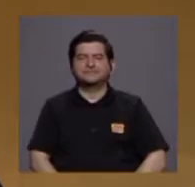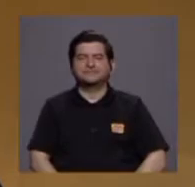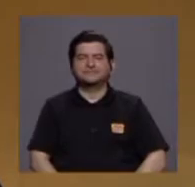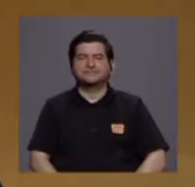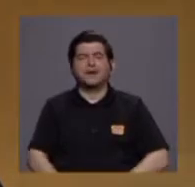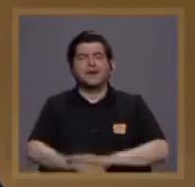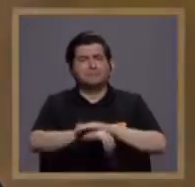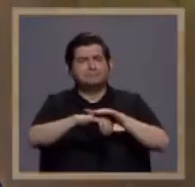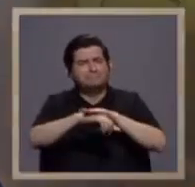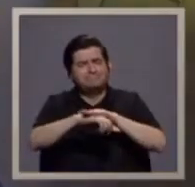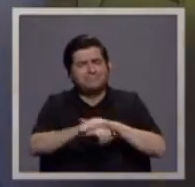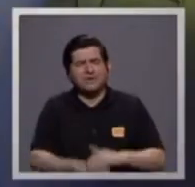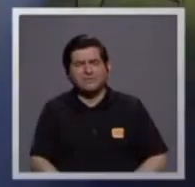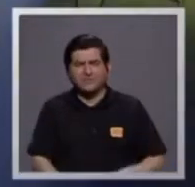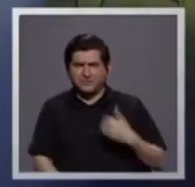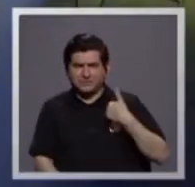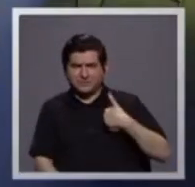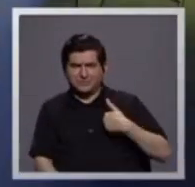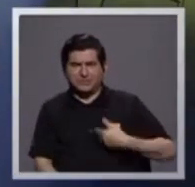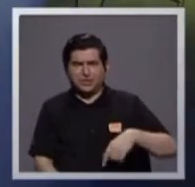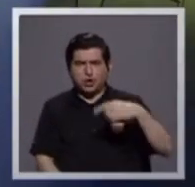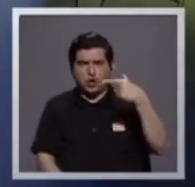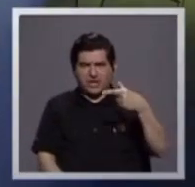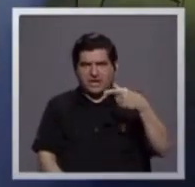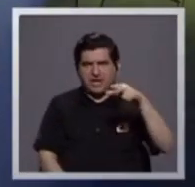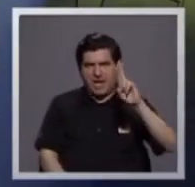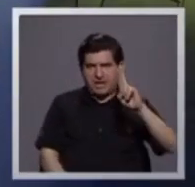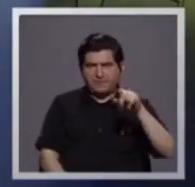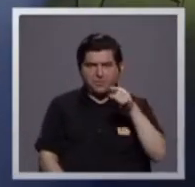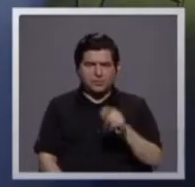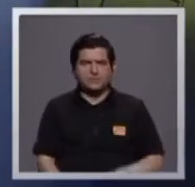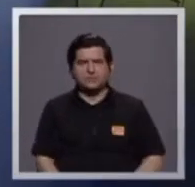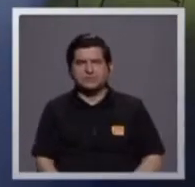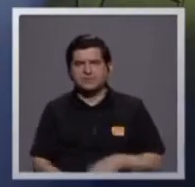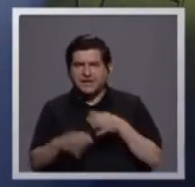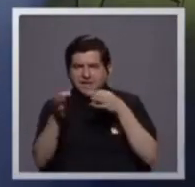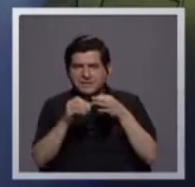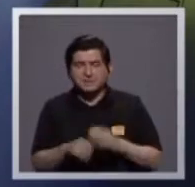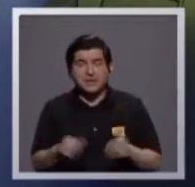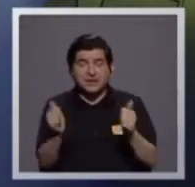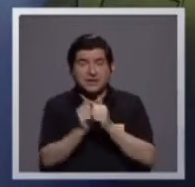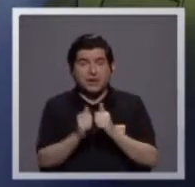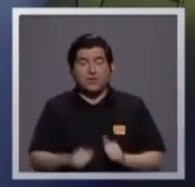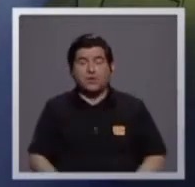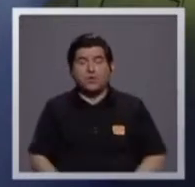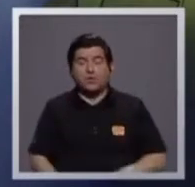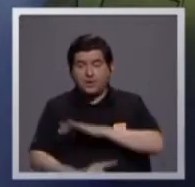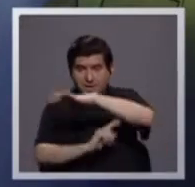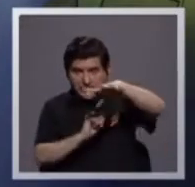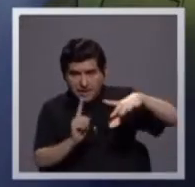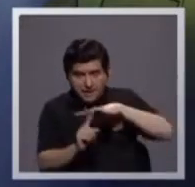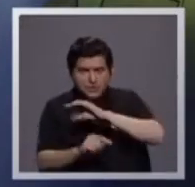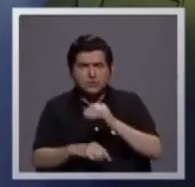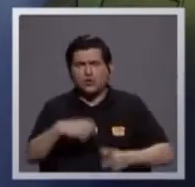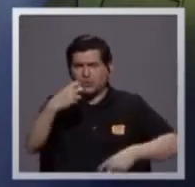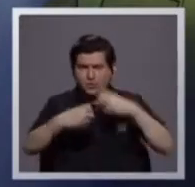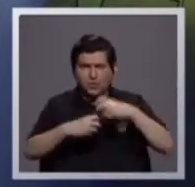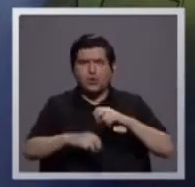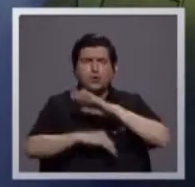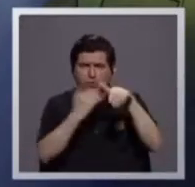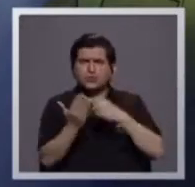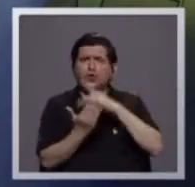por favor, don Guillermo, cuéntenos con ese entorno y con esas dificultades, y todos los proyectos tienen